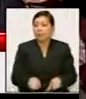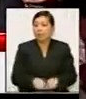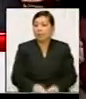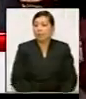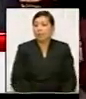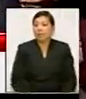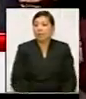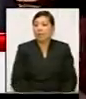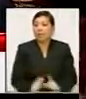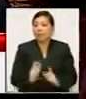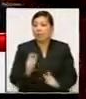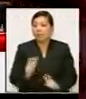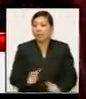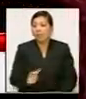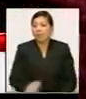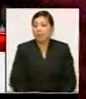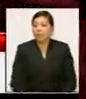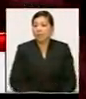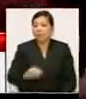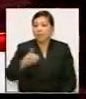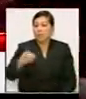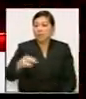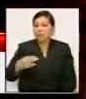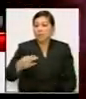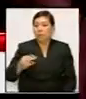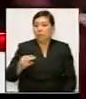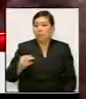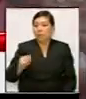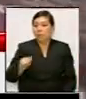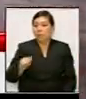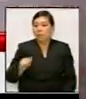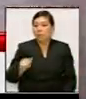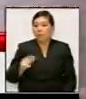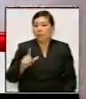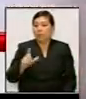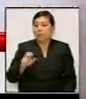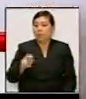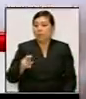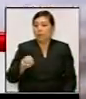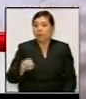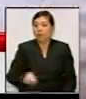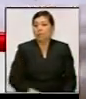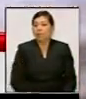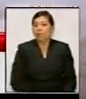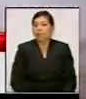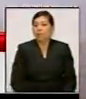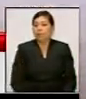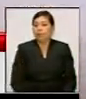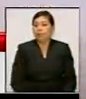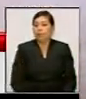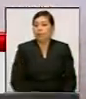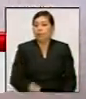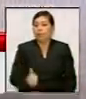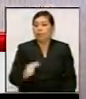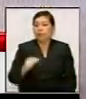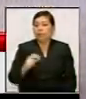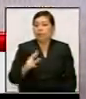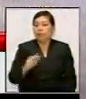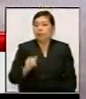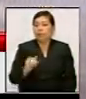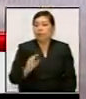el congresista Johnny Lescano y el congresista Víctor Andrés